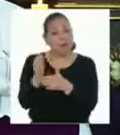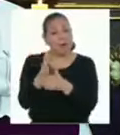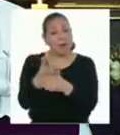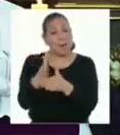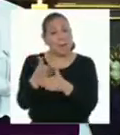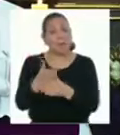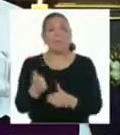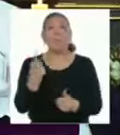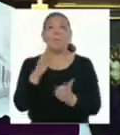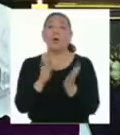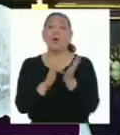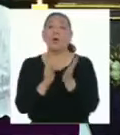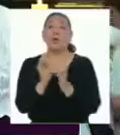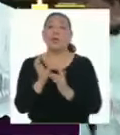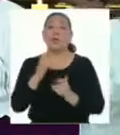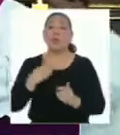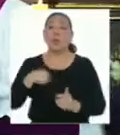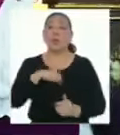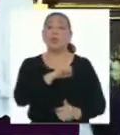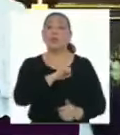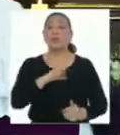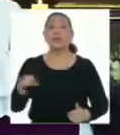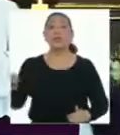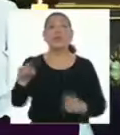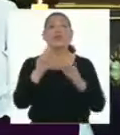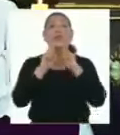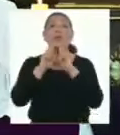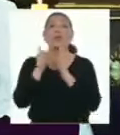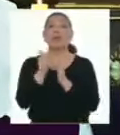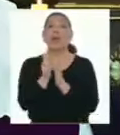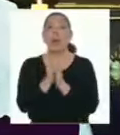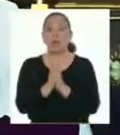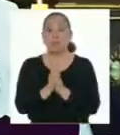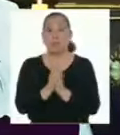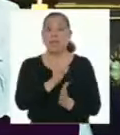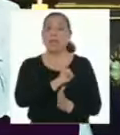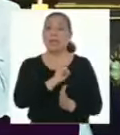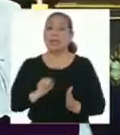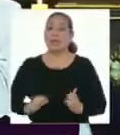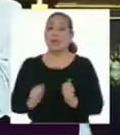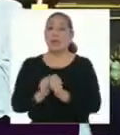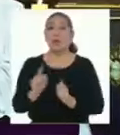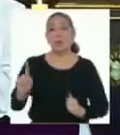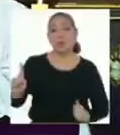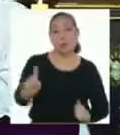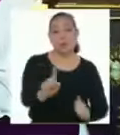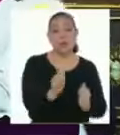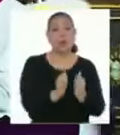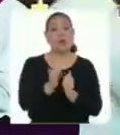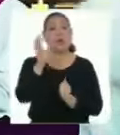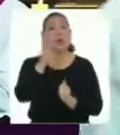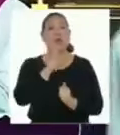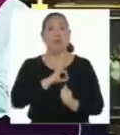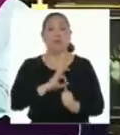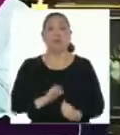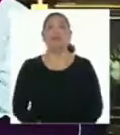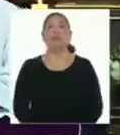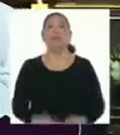compartir. Por Jesucristo nuestro Señor. Amén. El Señor esté con ustedes. Y con tu